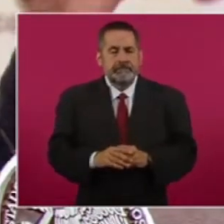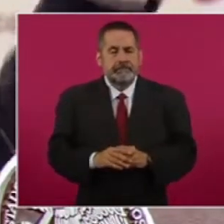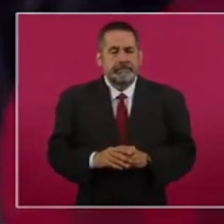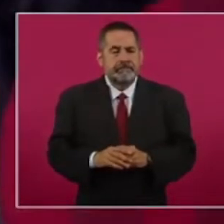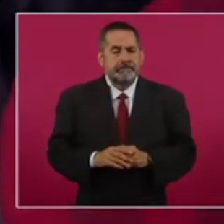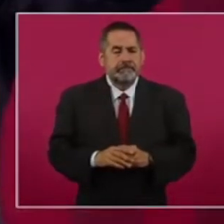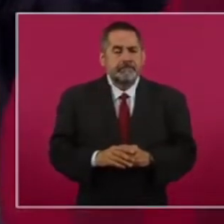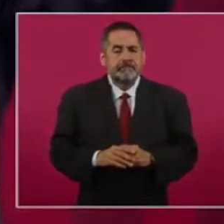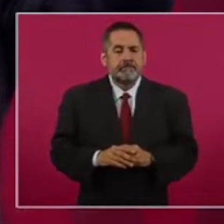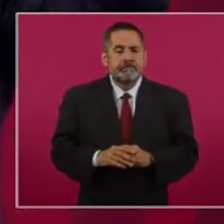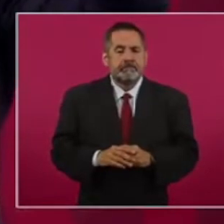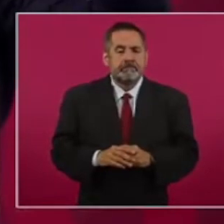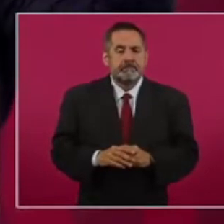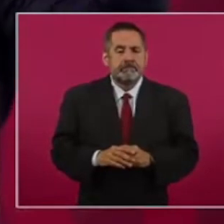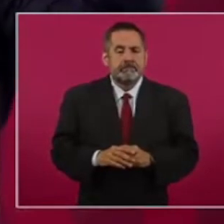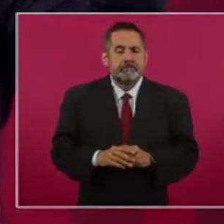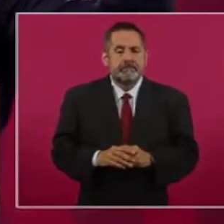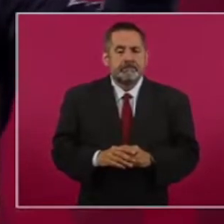Antes